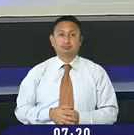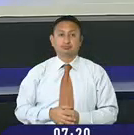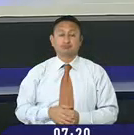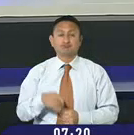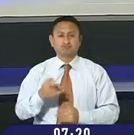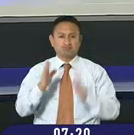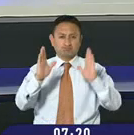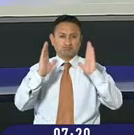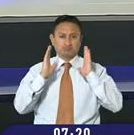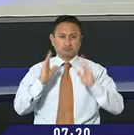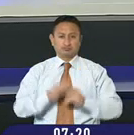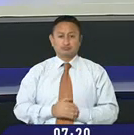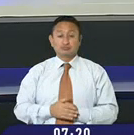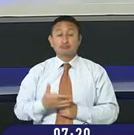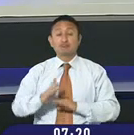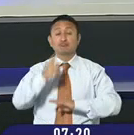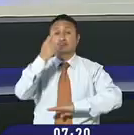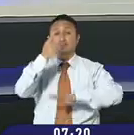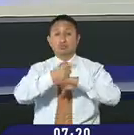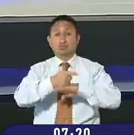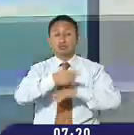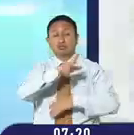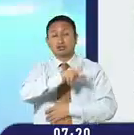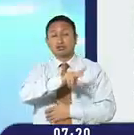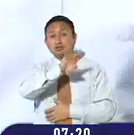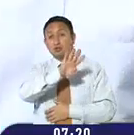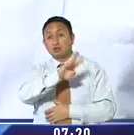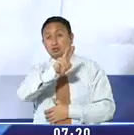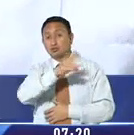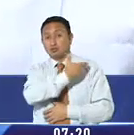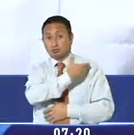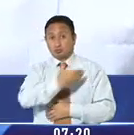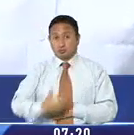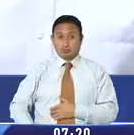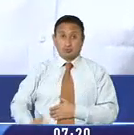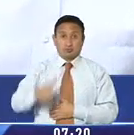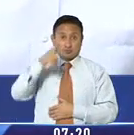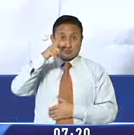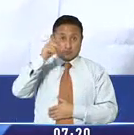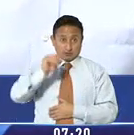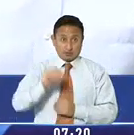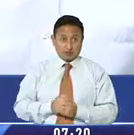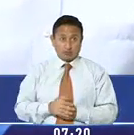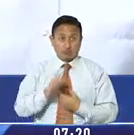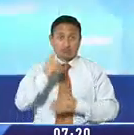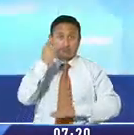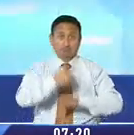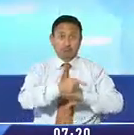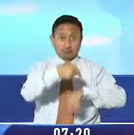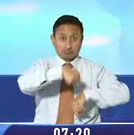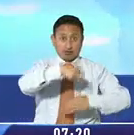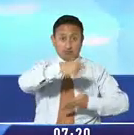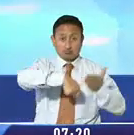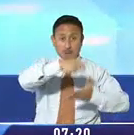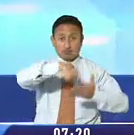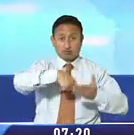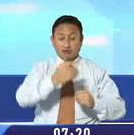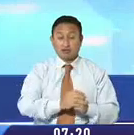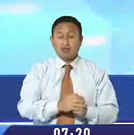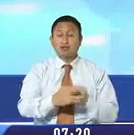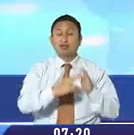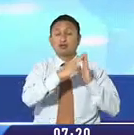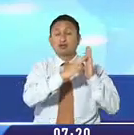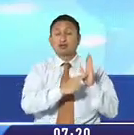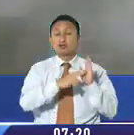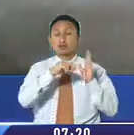a través del decreto ejecutivo 342, el presidente de la República, Guillermo Lasso, suscribió un nuevo reglamento general de aplicación a la